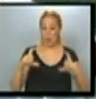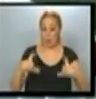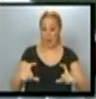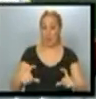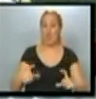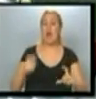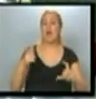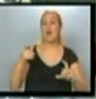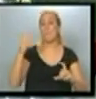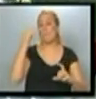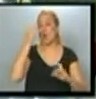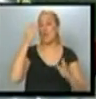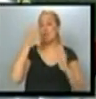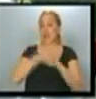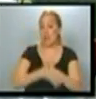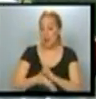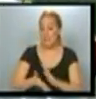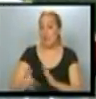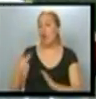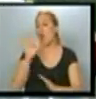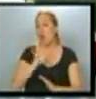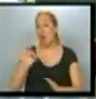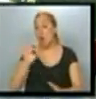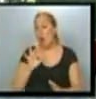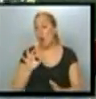hayan escapado los animales o que